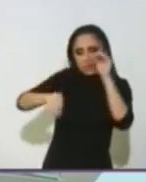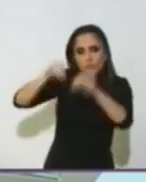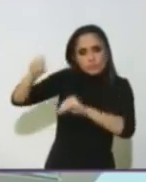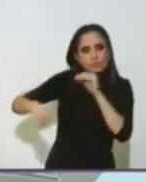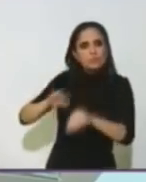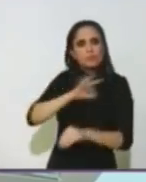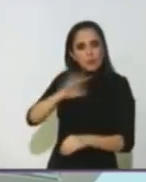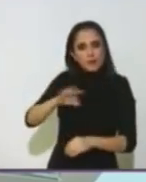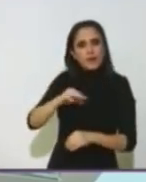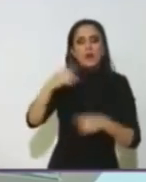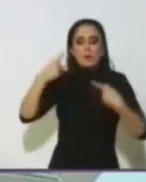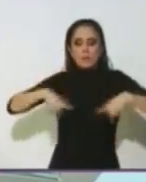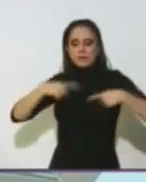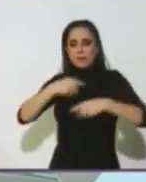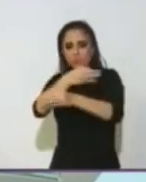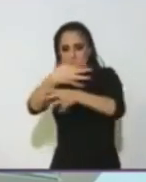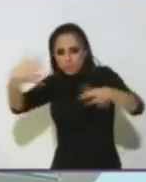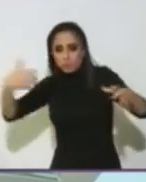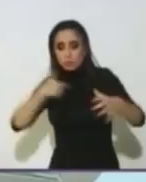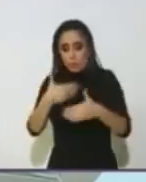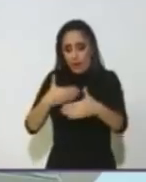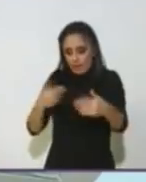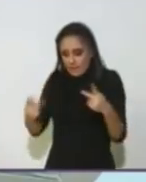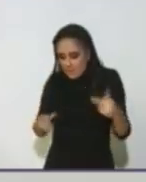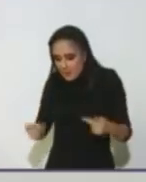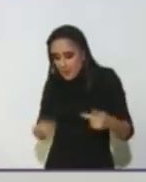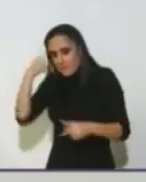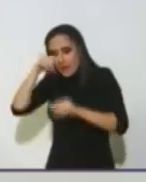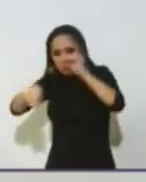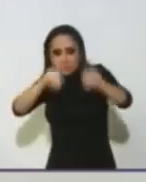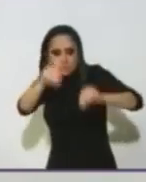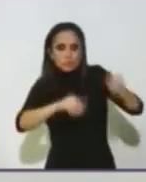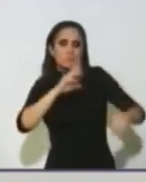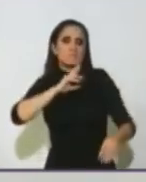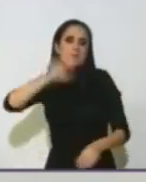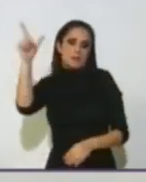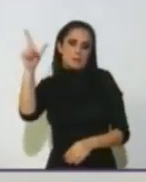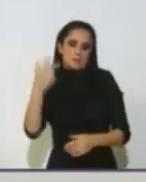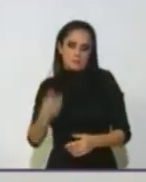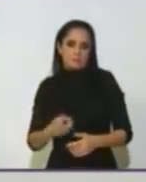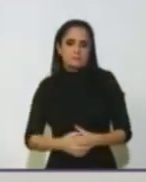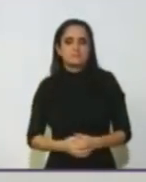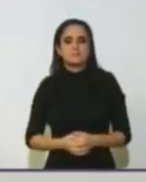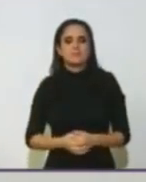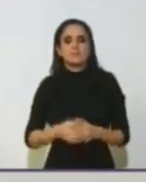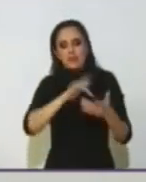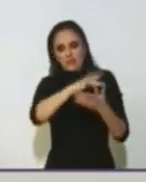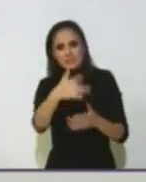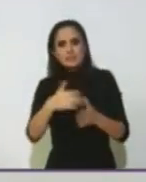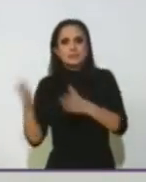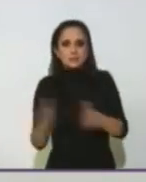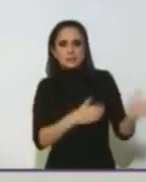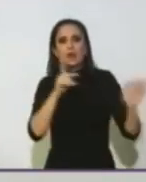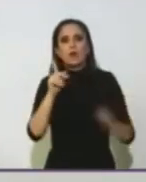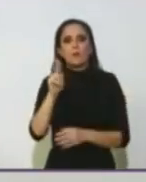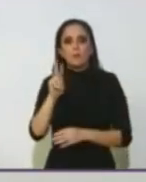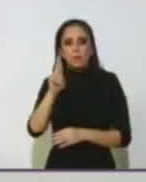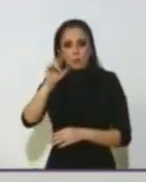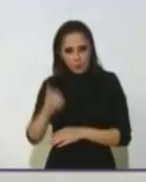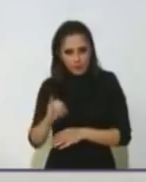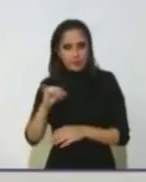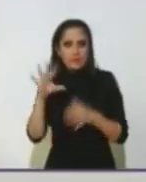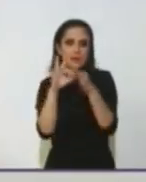y con planeación esa es la ciudad innovadora playas y claudio el turno de purificación carpinteyro